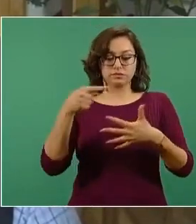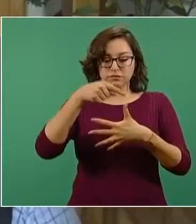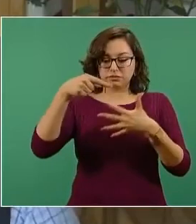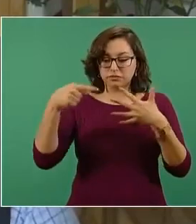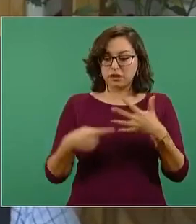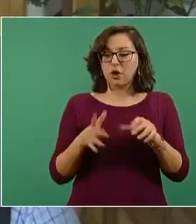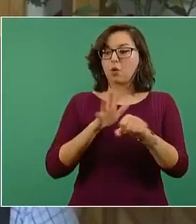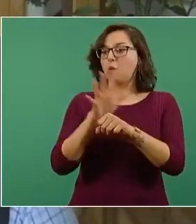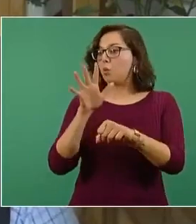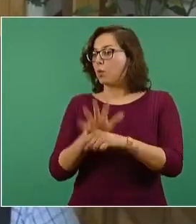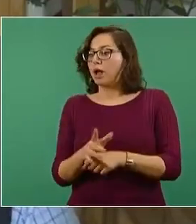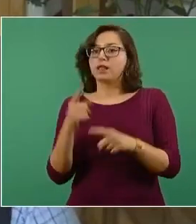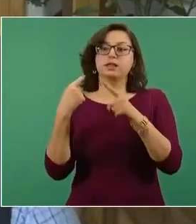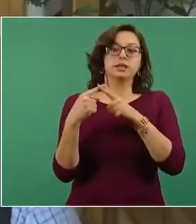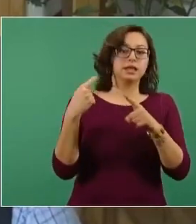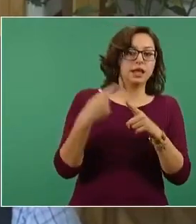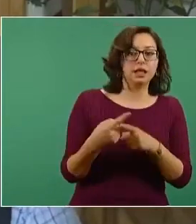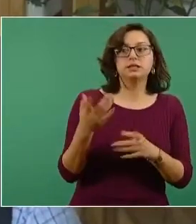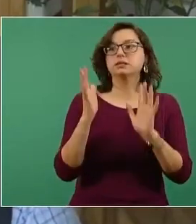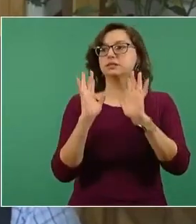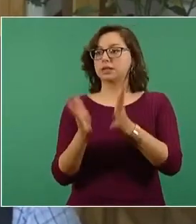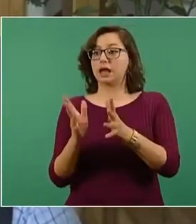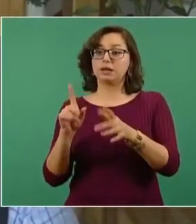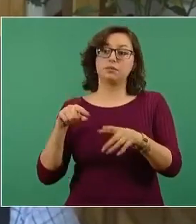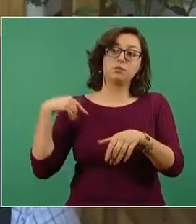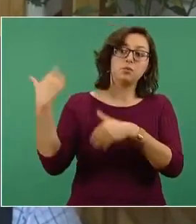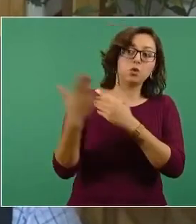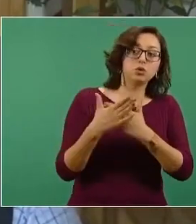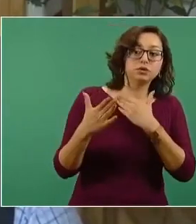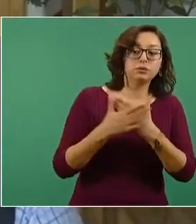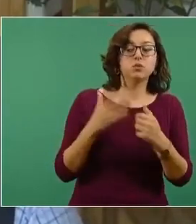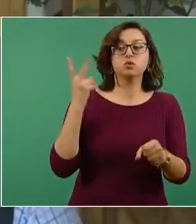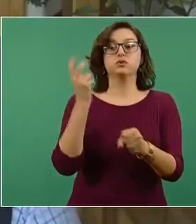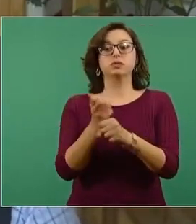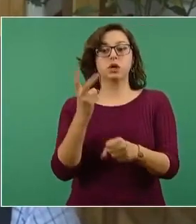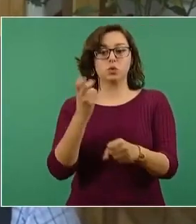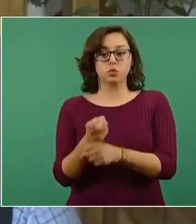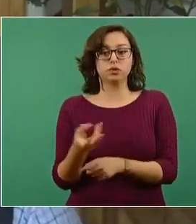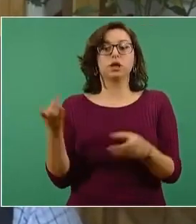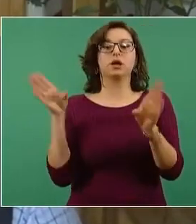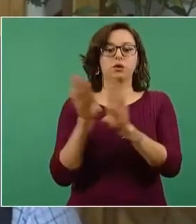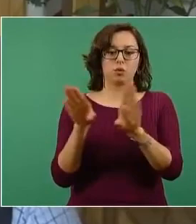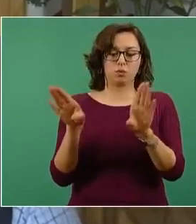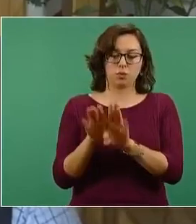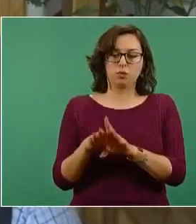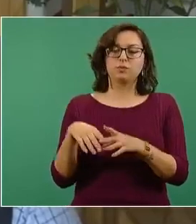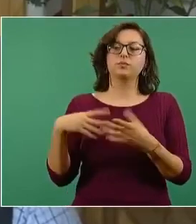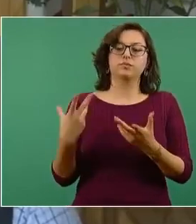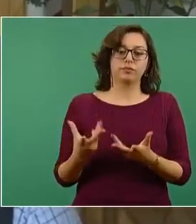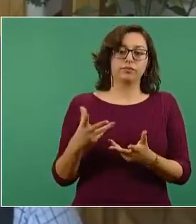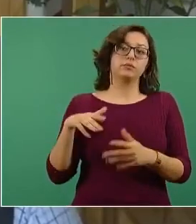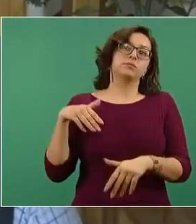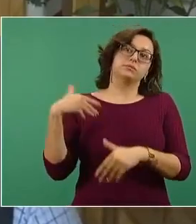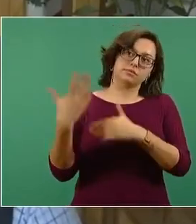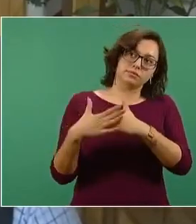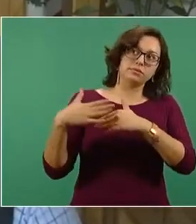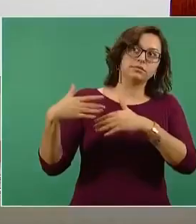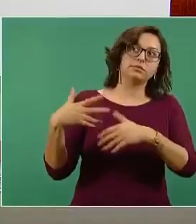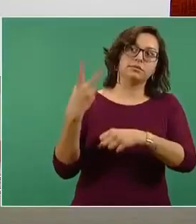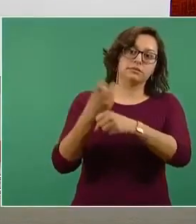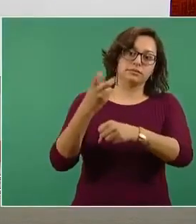de a quién le toca y cuándo le toca una segunda dosis y por lo tanto también poder conocer los esquemas completos de vacunación.